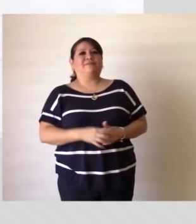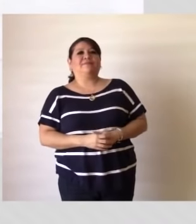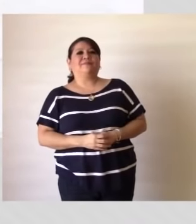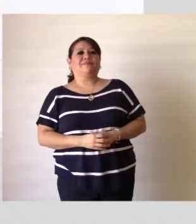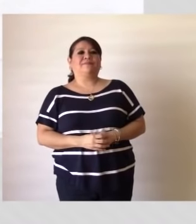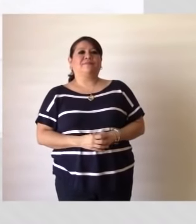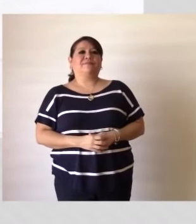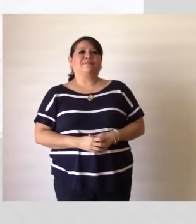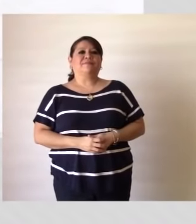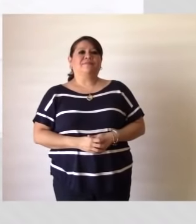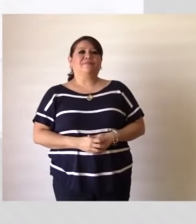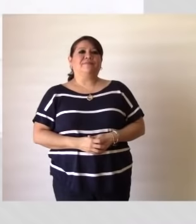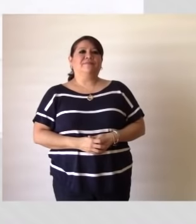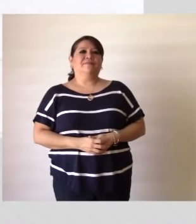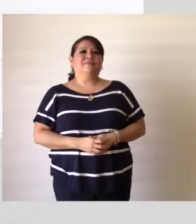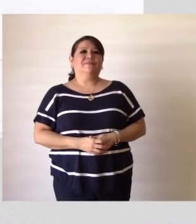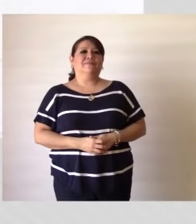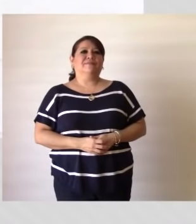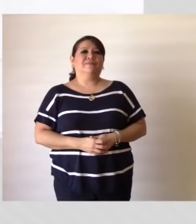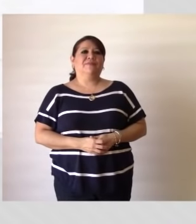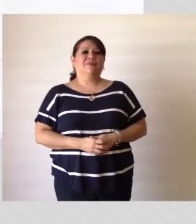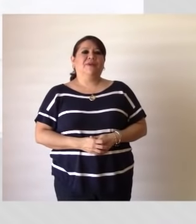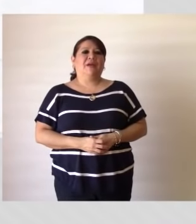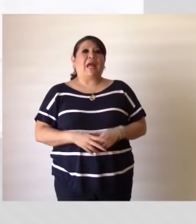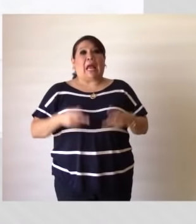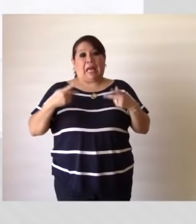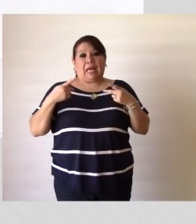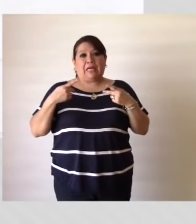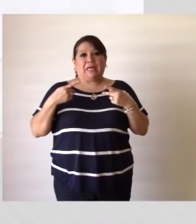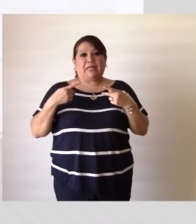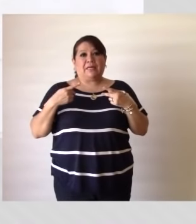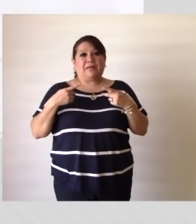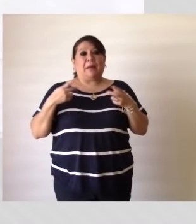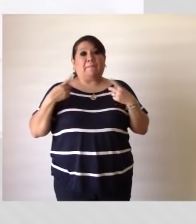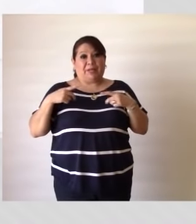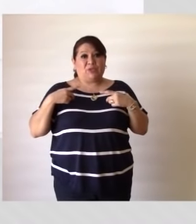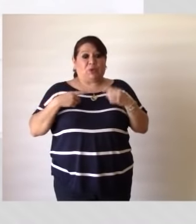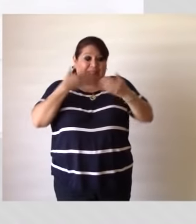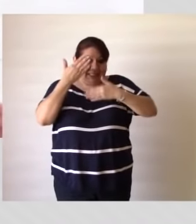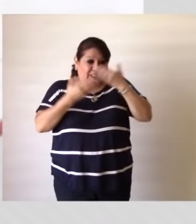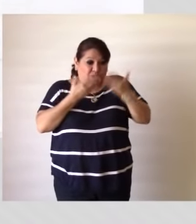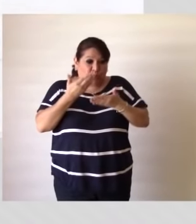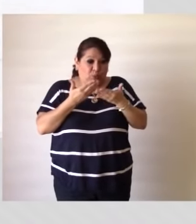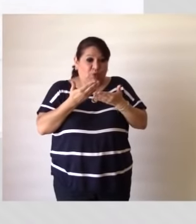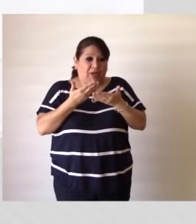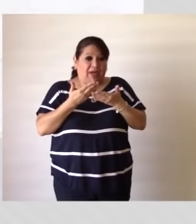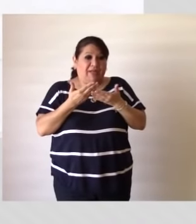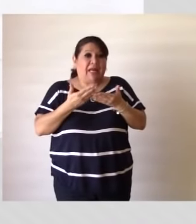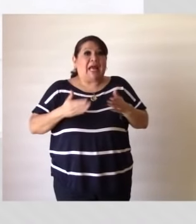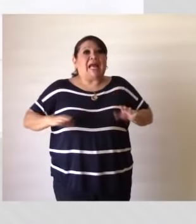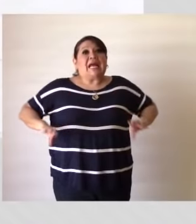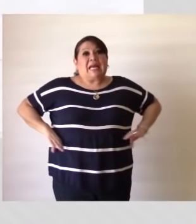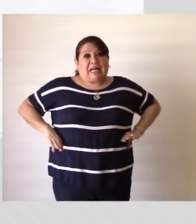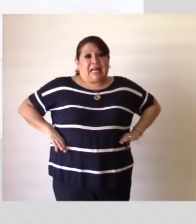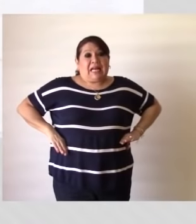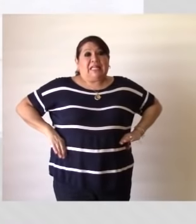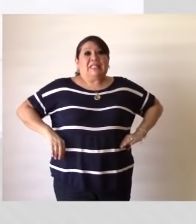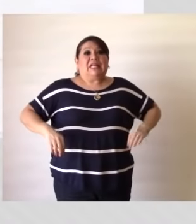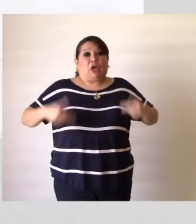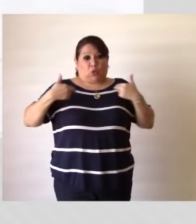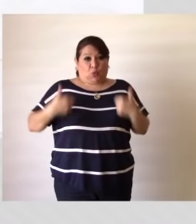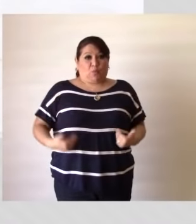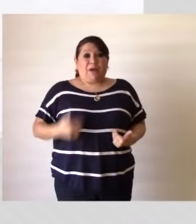que dicen hablando de comportamiento humano que entre el 80 y el 90 por ciento de nuestro